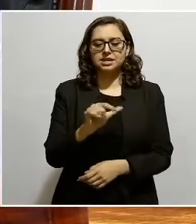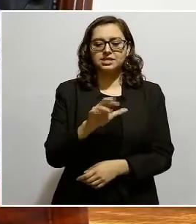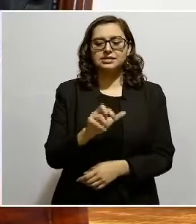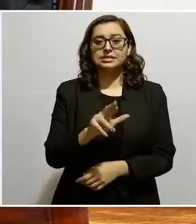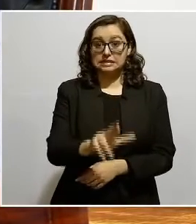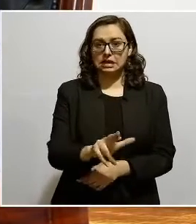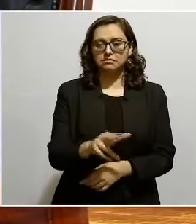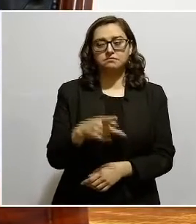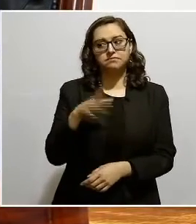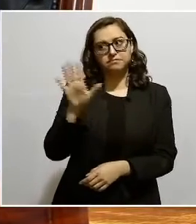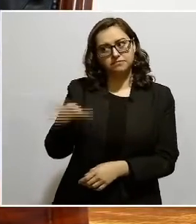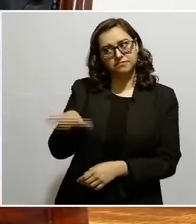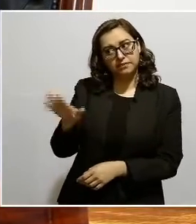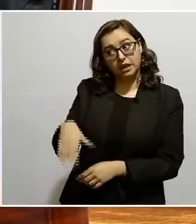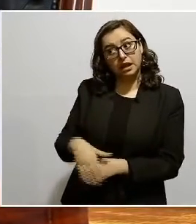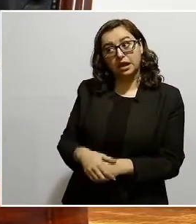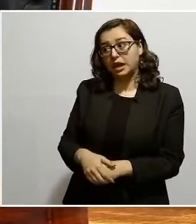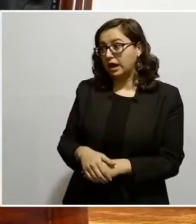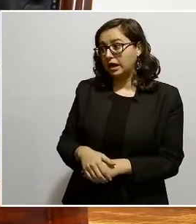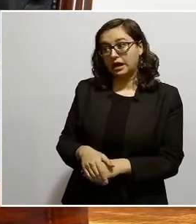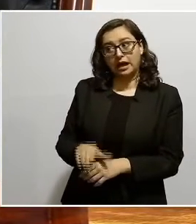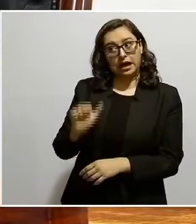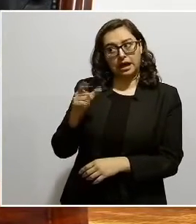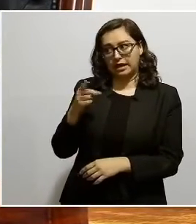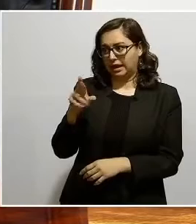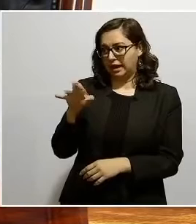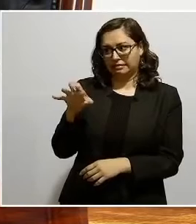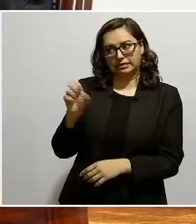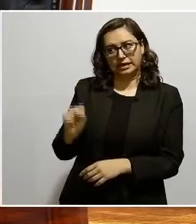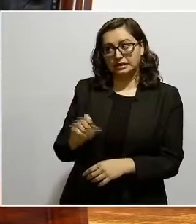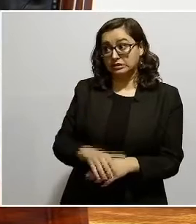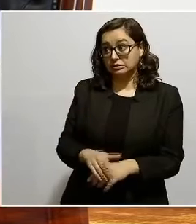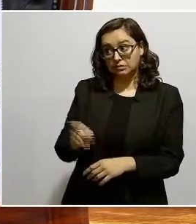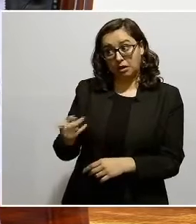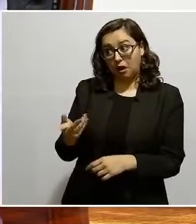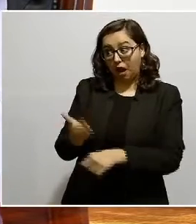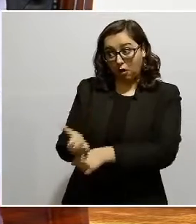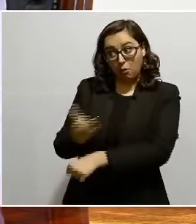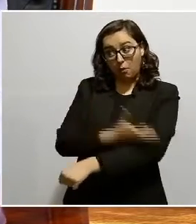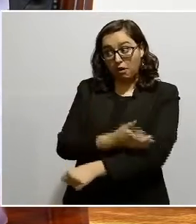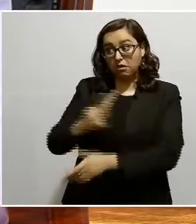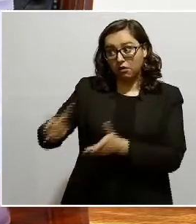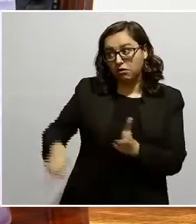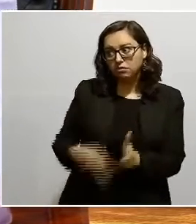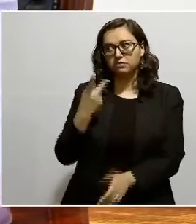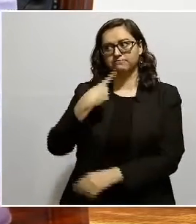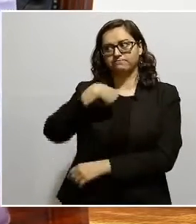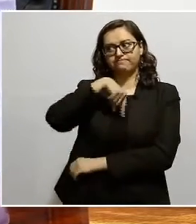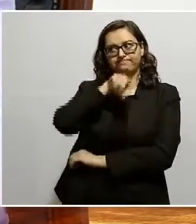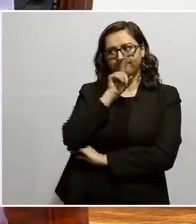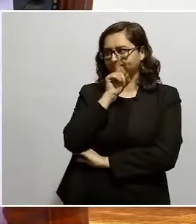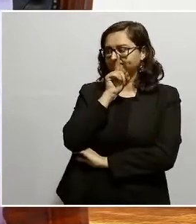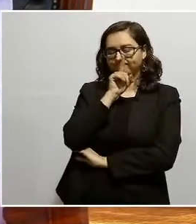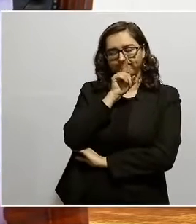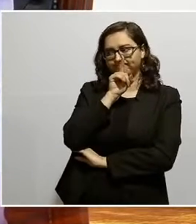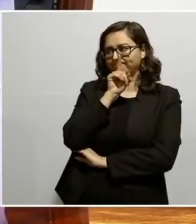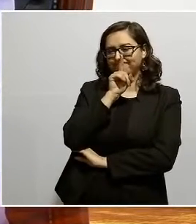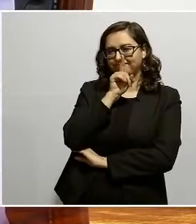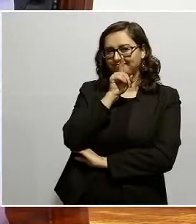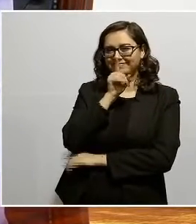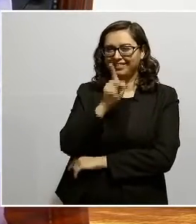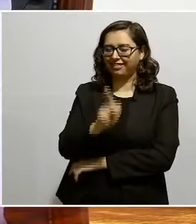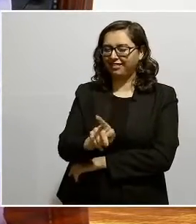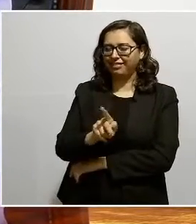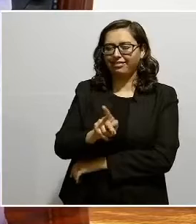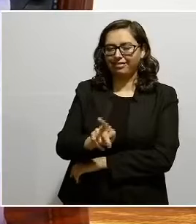porque así me decía, no lo vuelvo a traer a estos acuerdos. Por esos